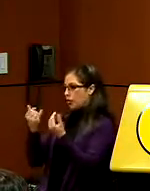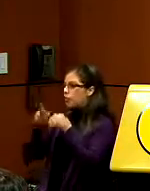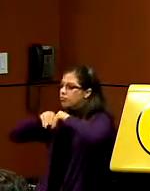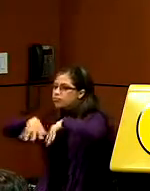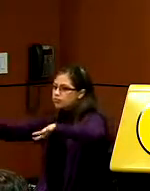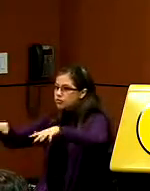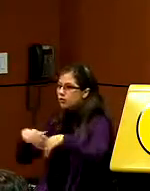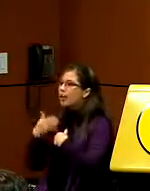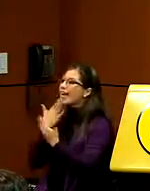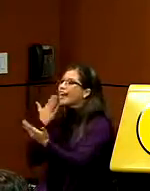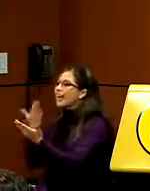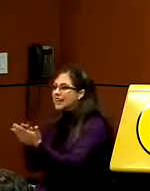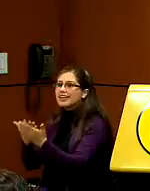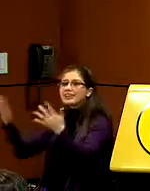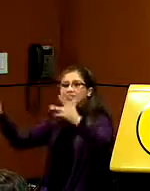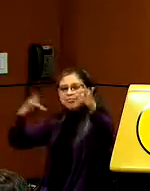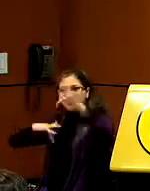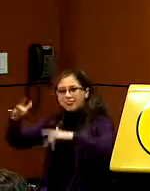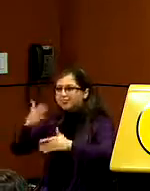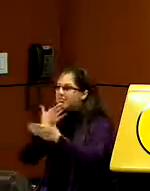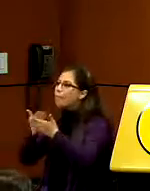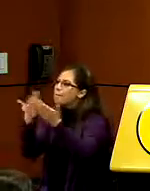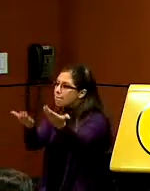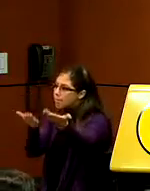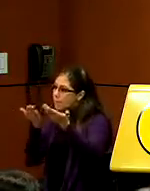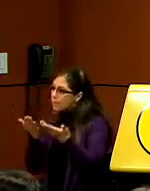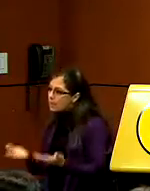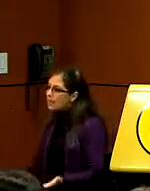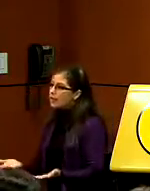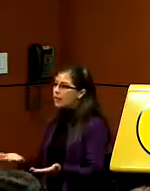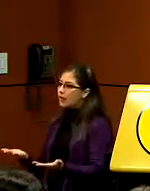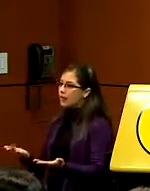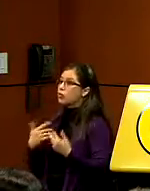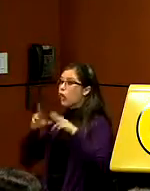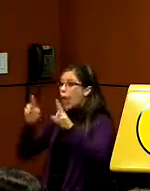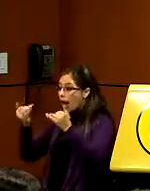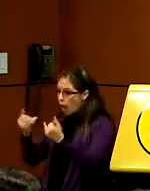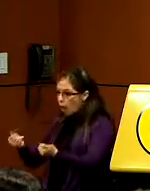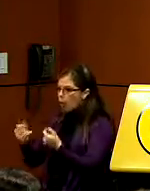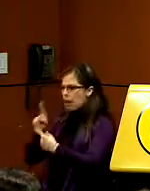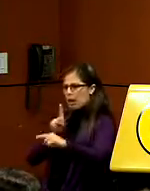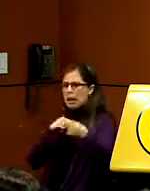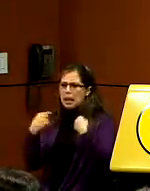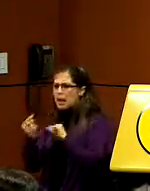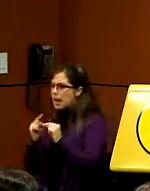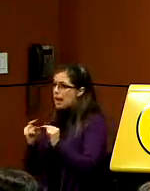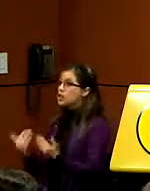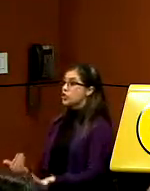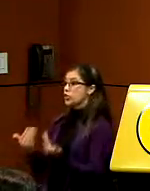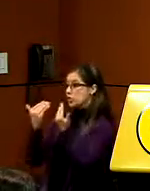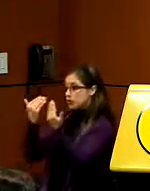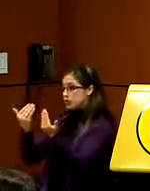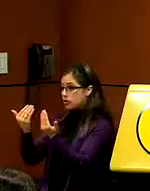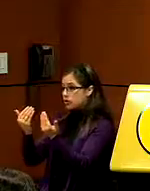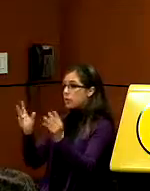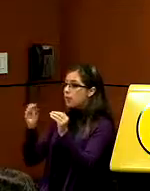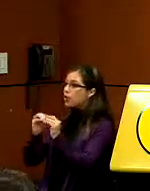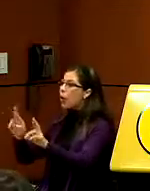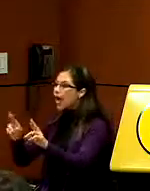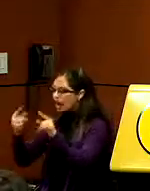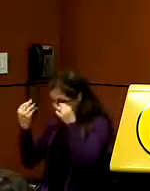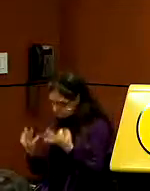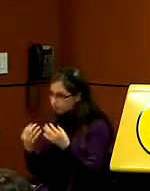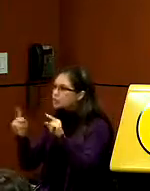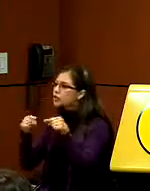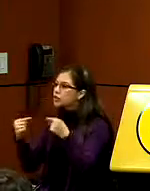Muchísimas gracias bienvenidos y Esperamos que sea de mucha utilidad toda esta discusión y ojalá que haya discusión y